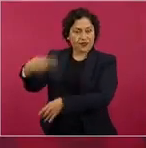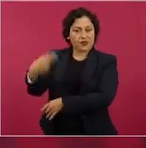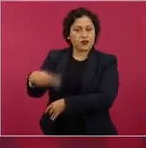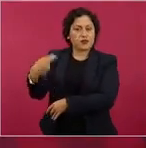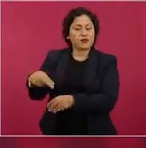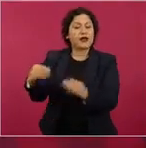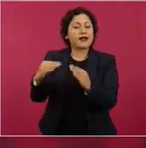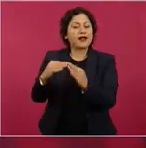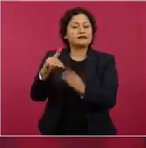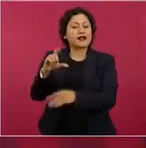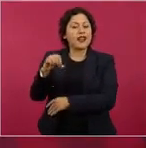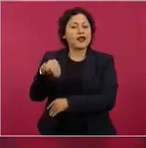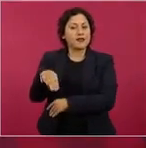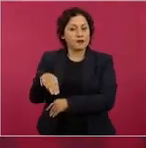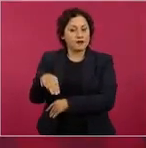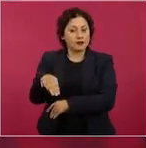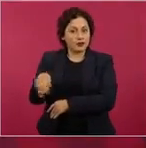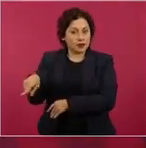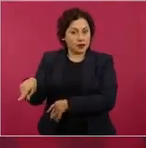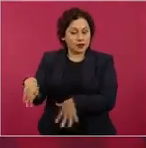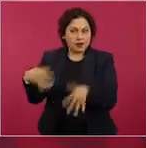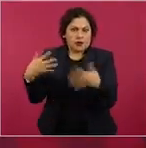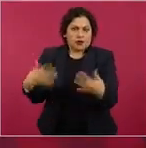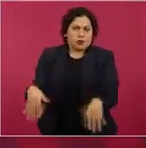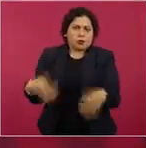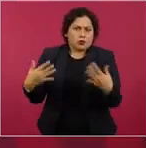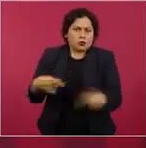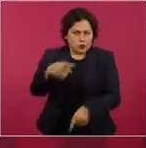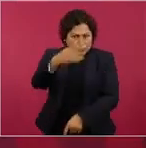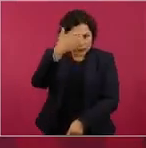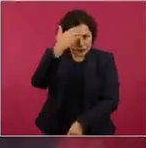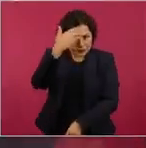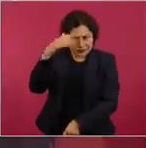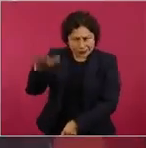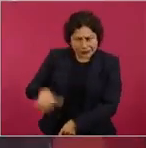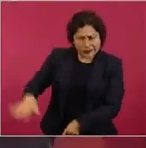De exposiciones sobre cultura, la Casa Lam.